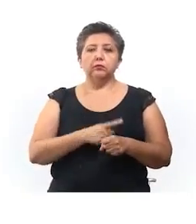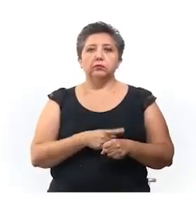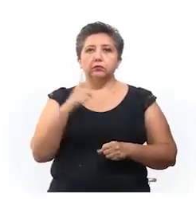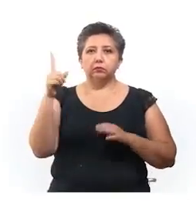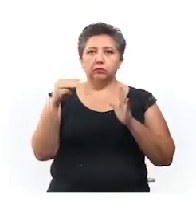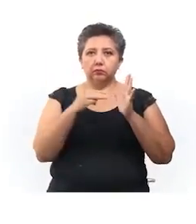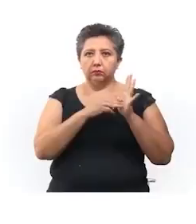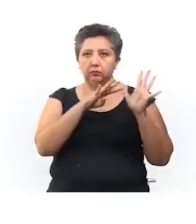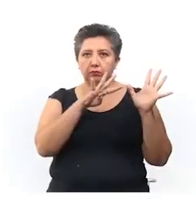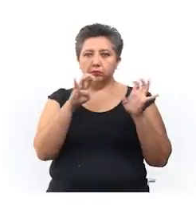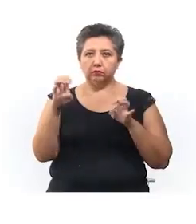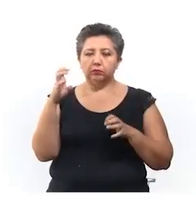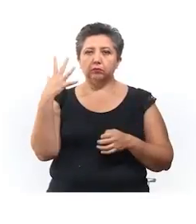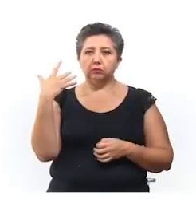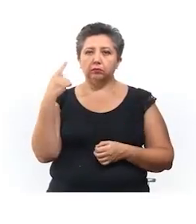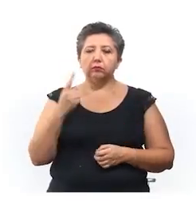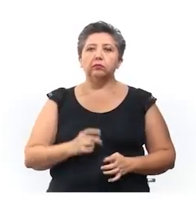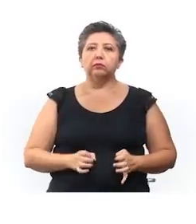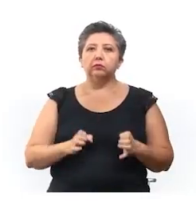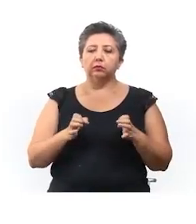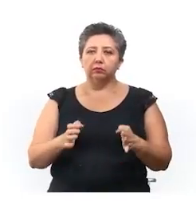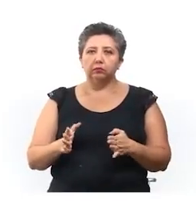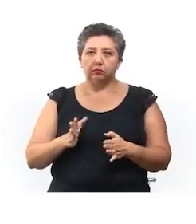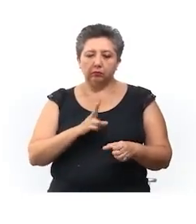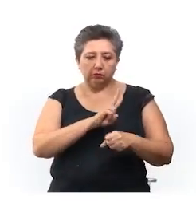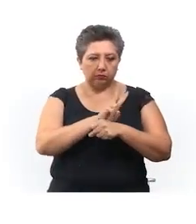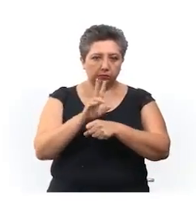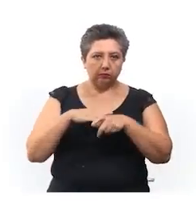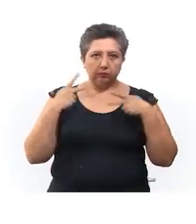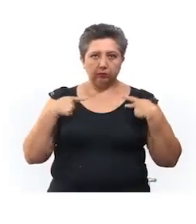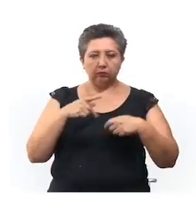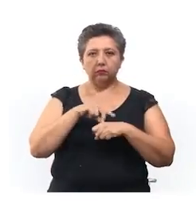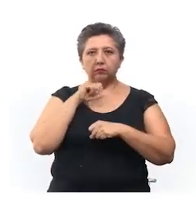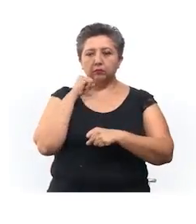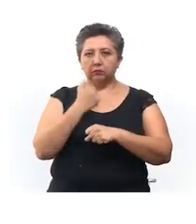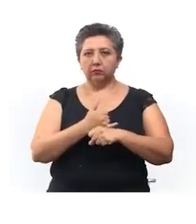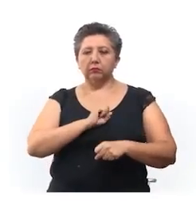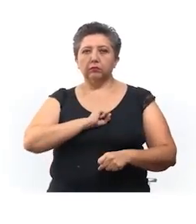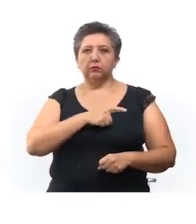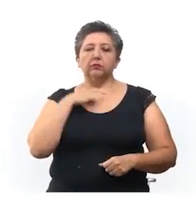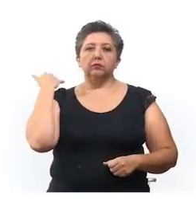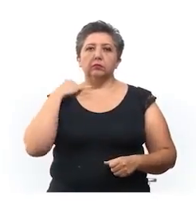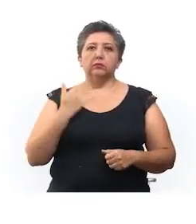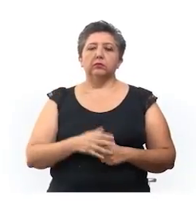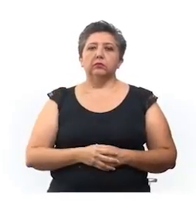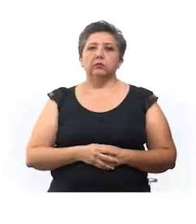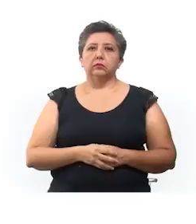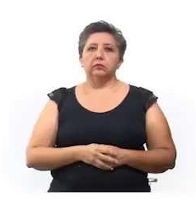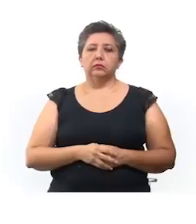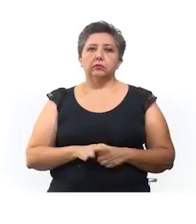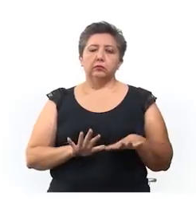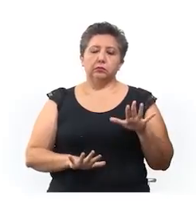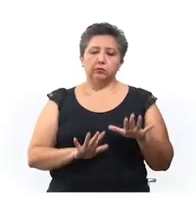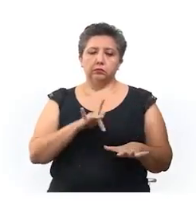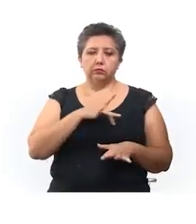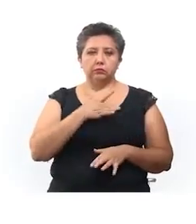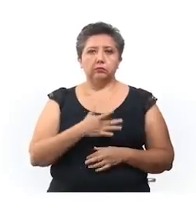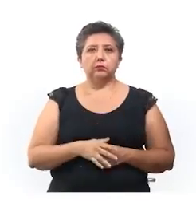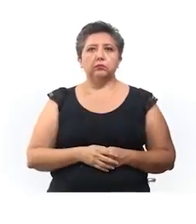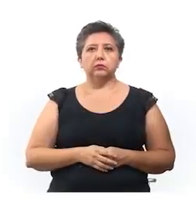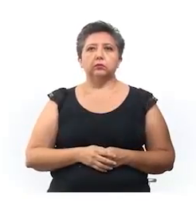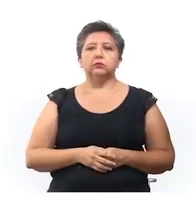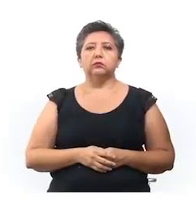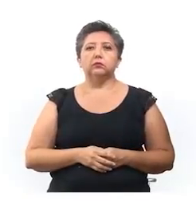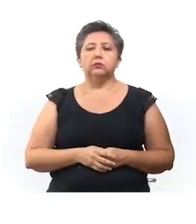activos, 1.951 están estables, aislados y monitoreados por personal médico de la Secretaría de Salud de Yucatán. Presentan